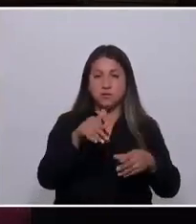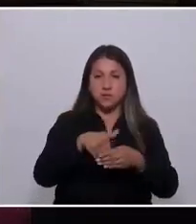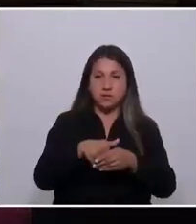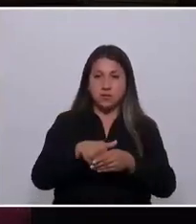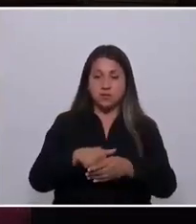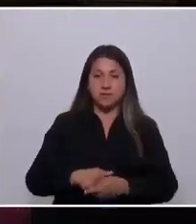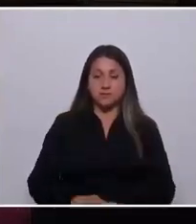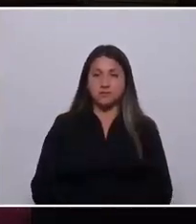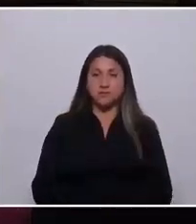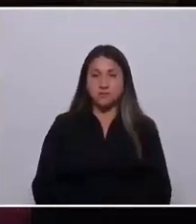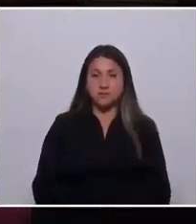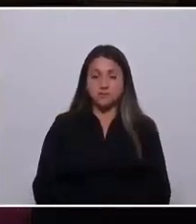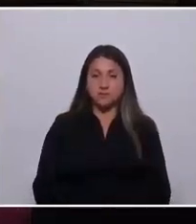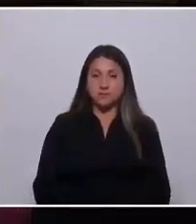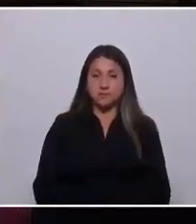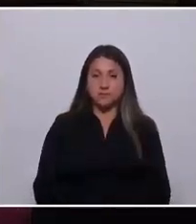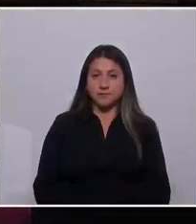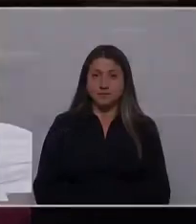resultado de la votación.